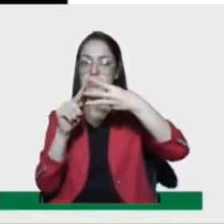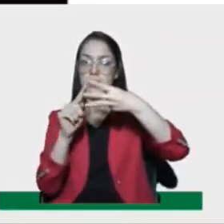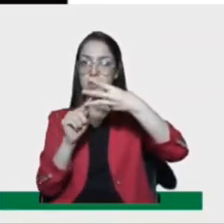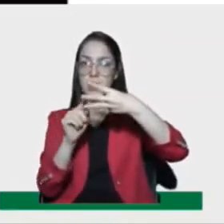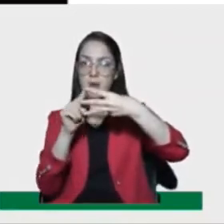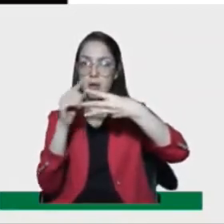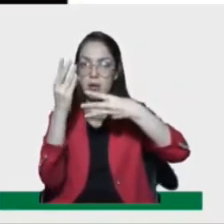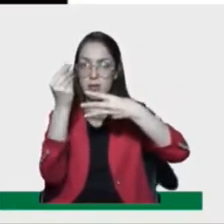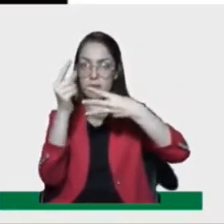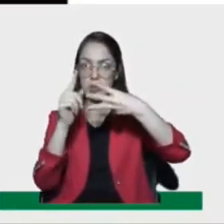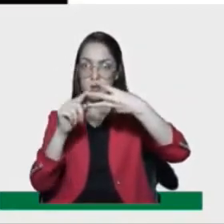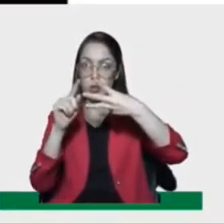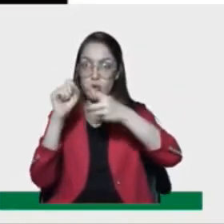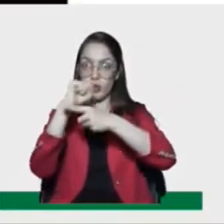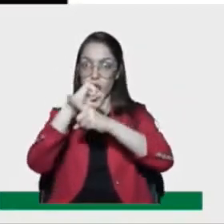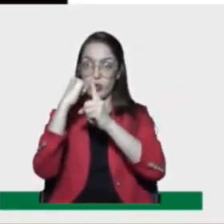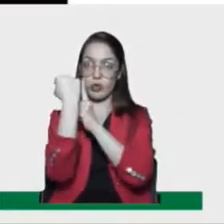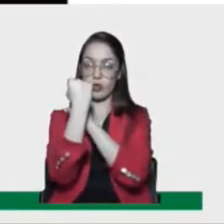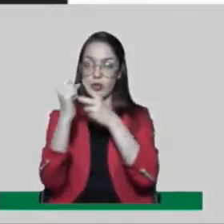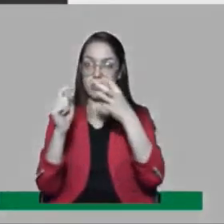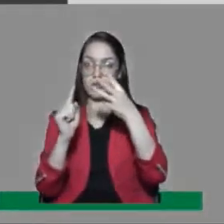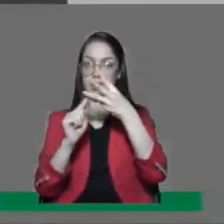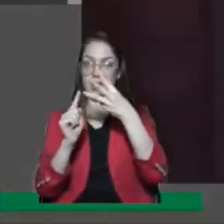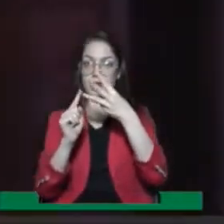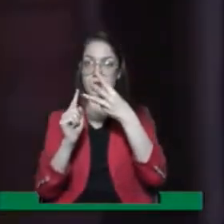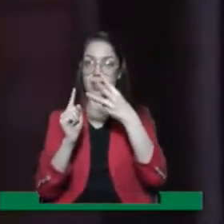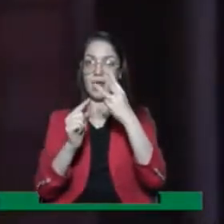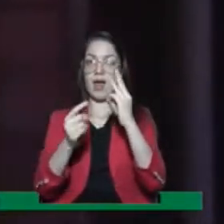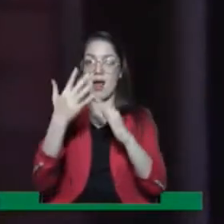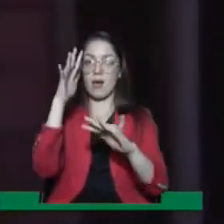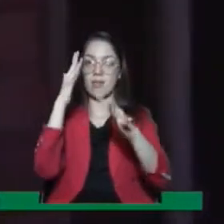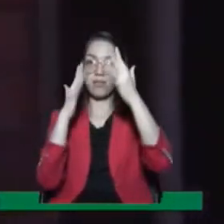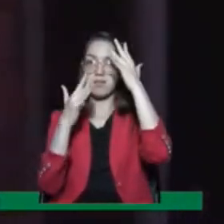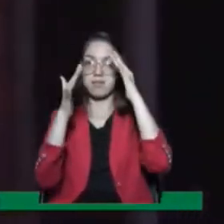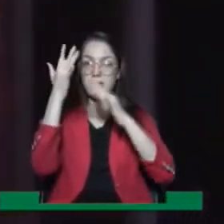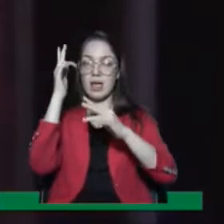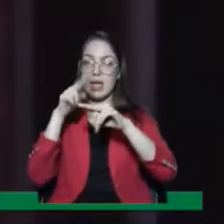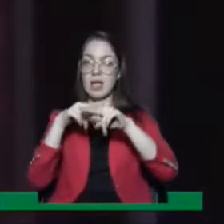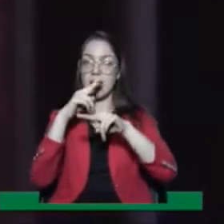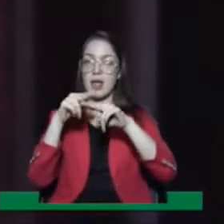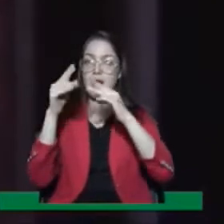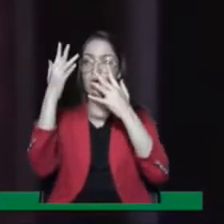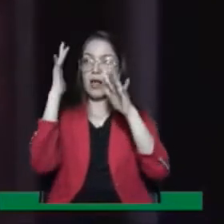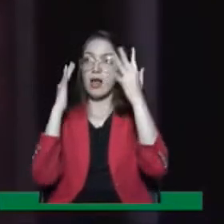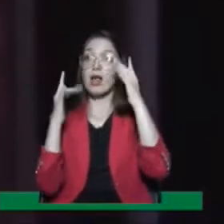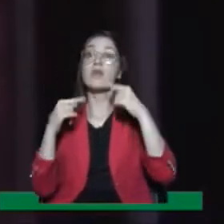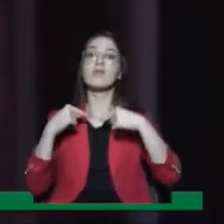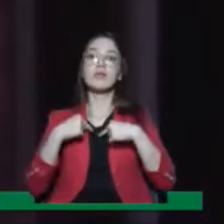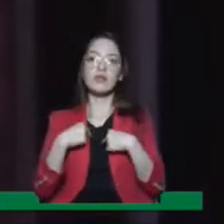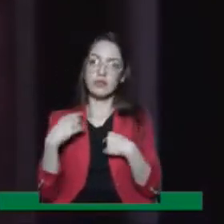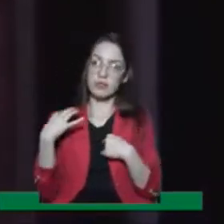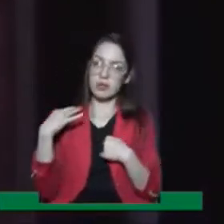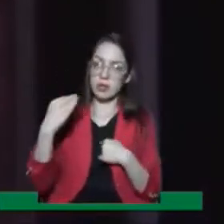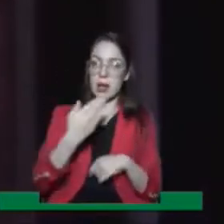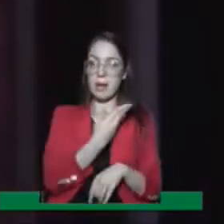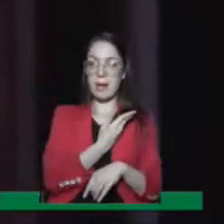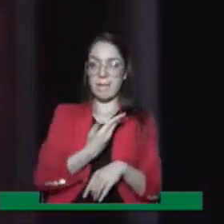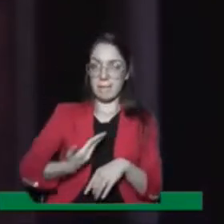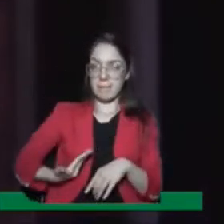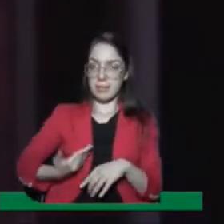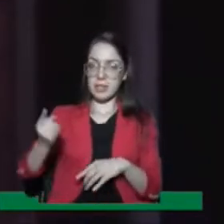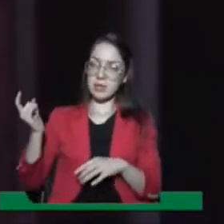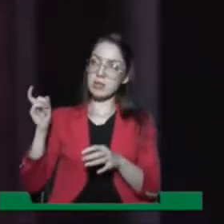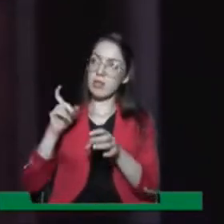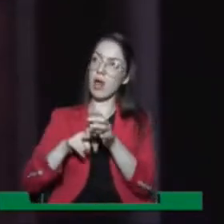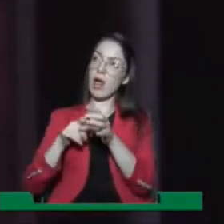y medioambiental y gracias a esto es que hoy día estoy acá como presidenta de actitud porque entendí en este